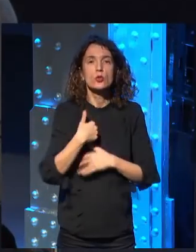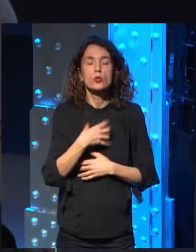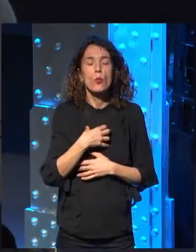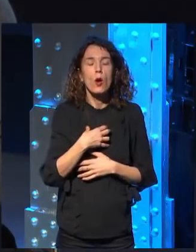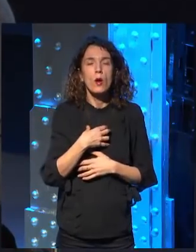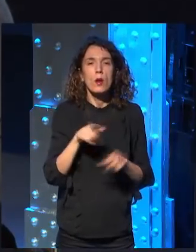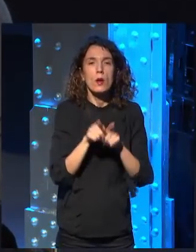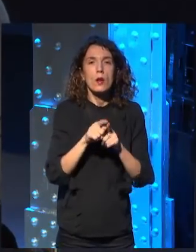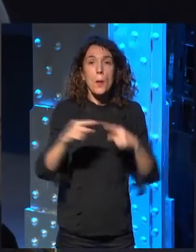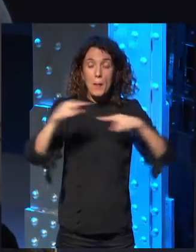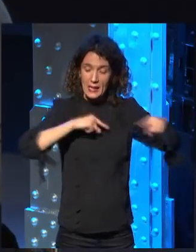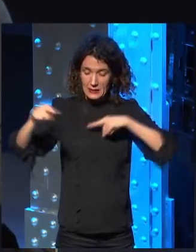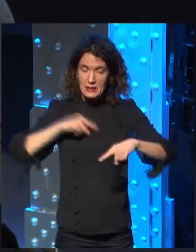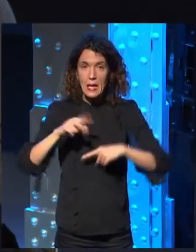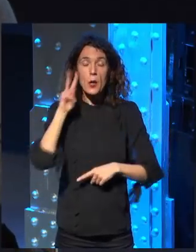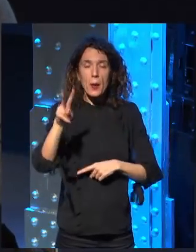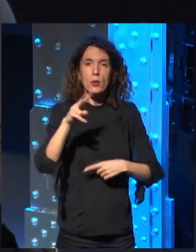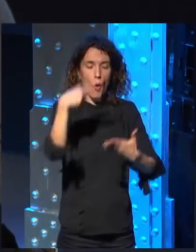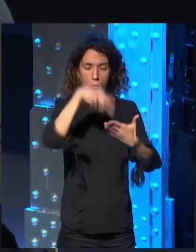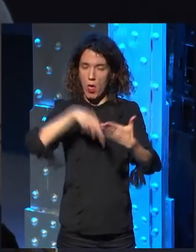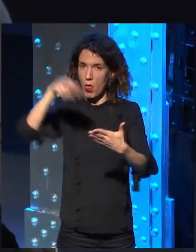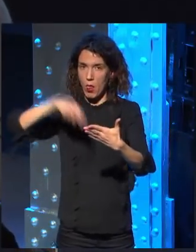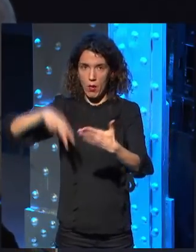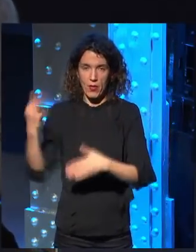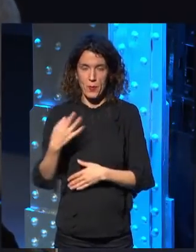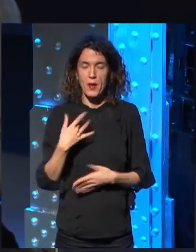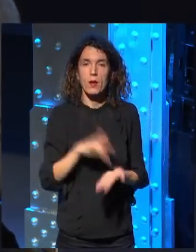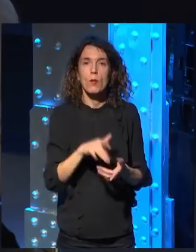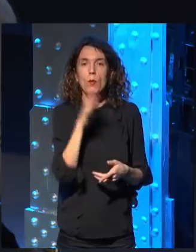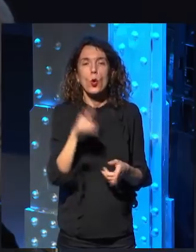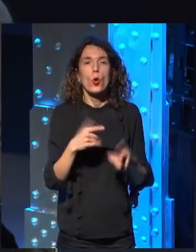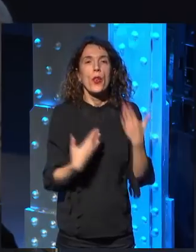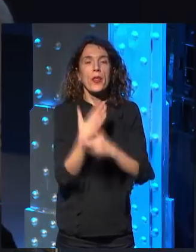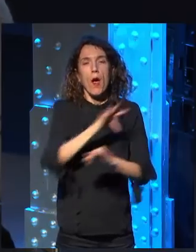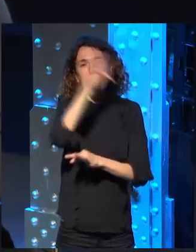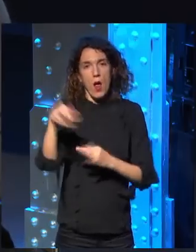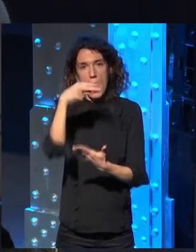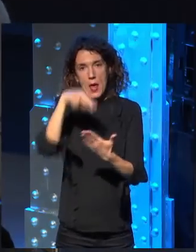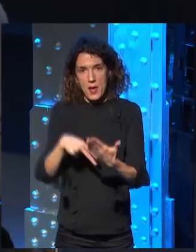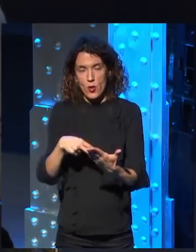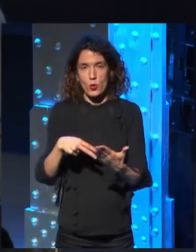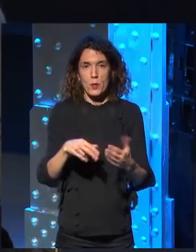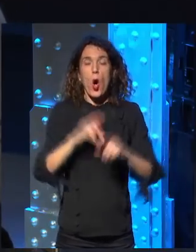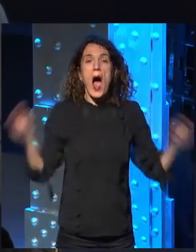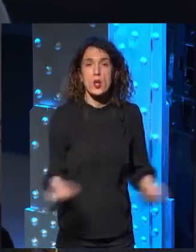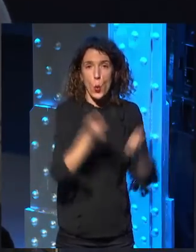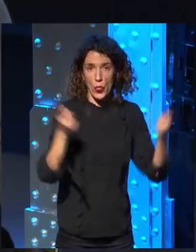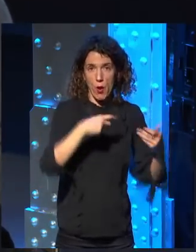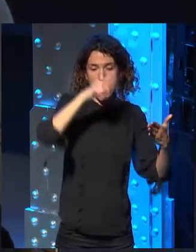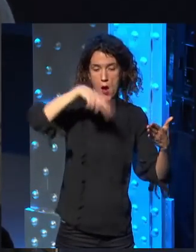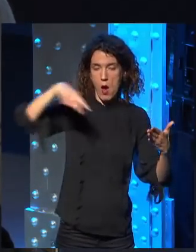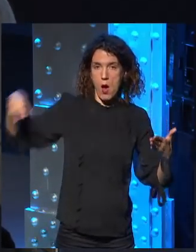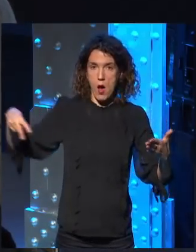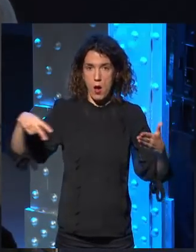no leer todo mensaje que viera delante de mí. Entonces, claro, te pasas el día leyendo, pero te pasas el día leyendo anuncios, ¿no?